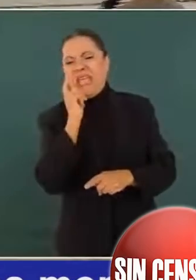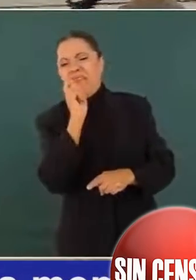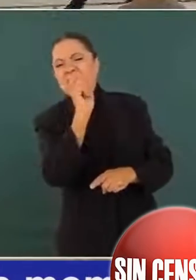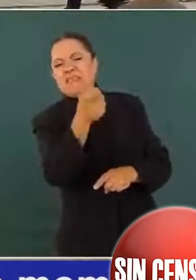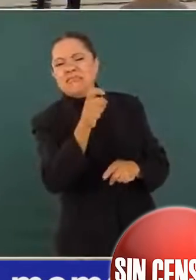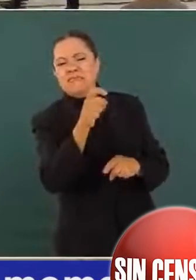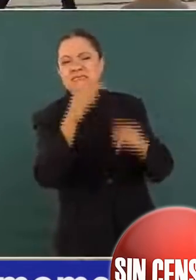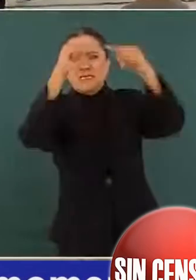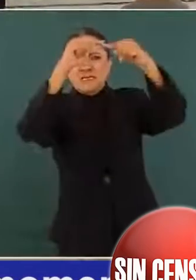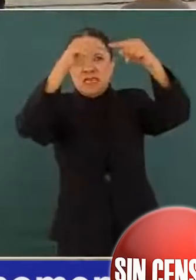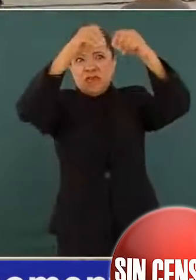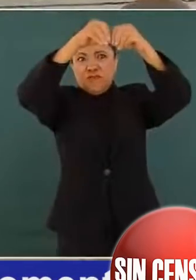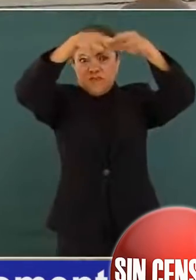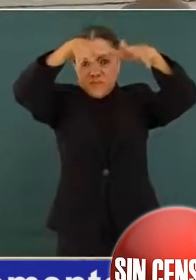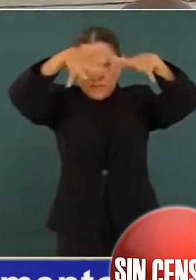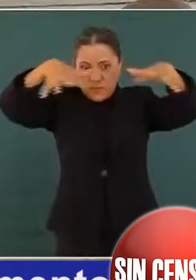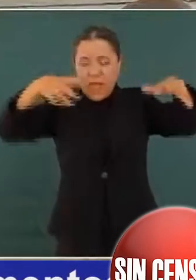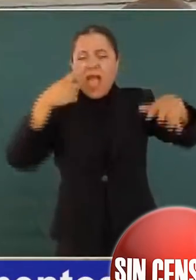A ver si me alcanza.